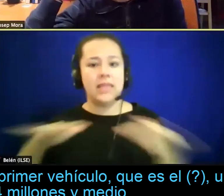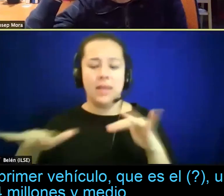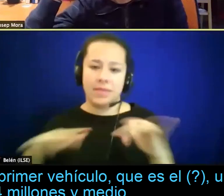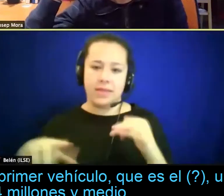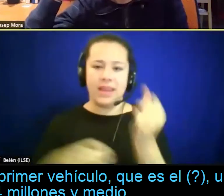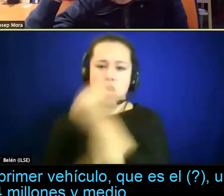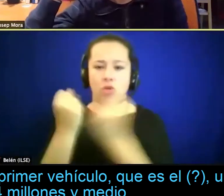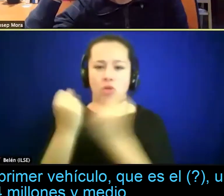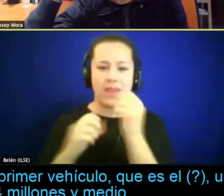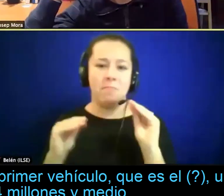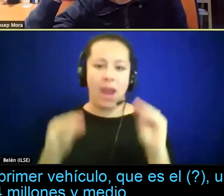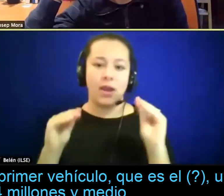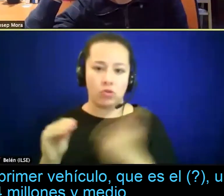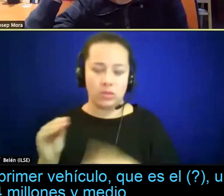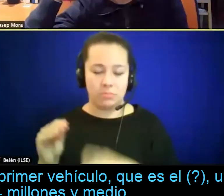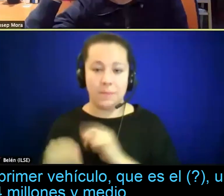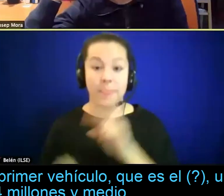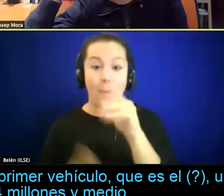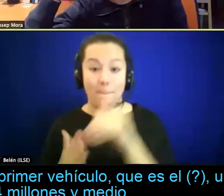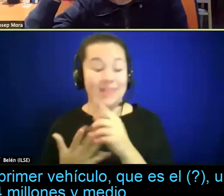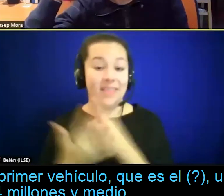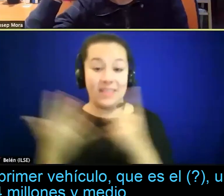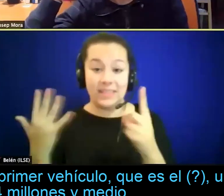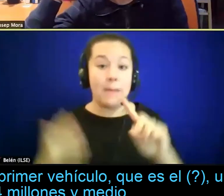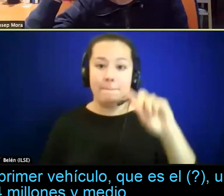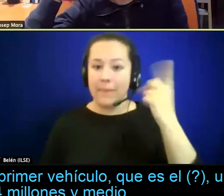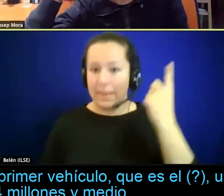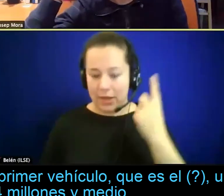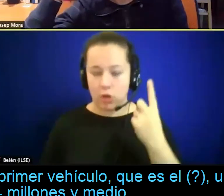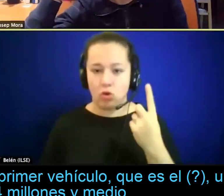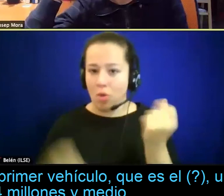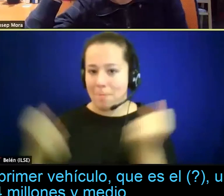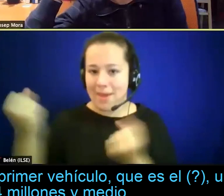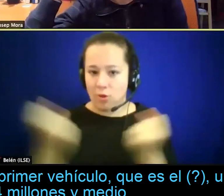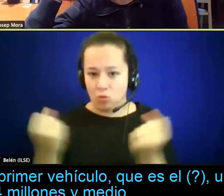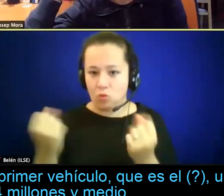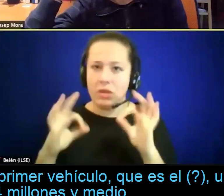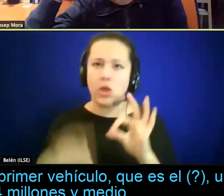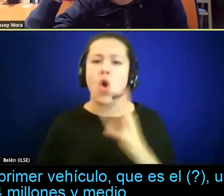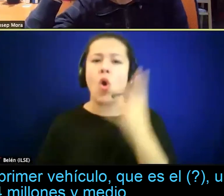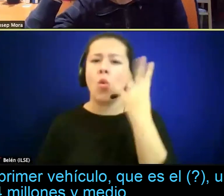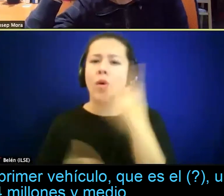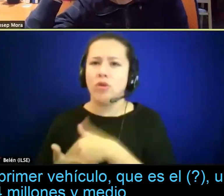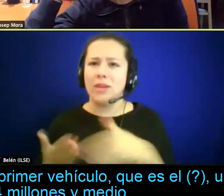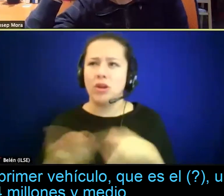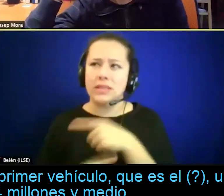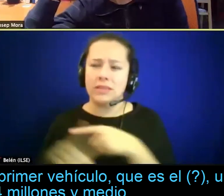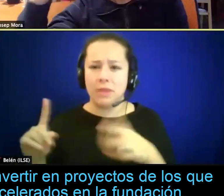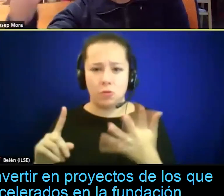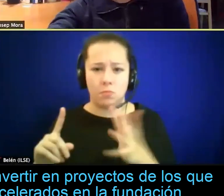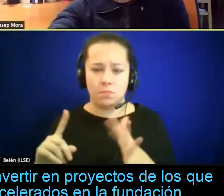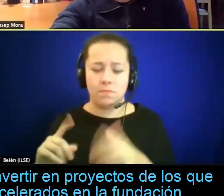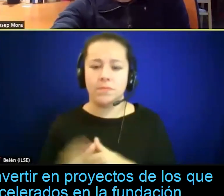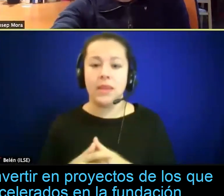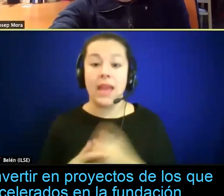2016 es cuando se crea el primer vehículo, que es el Equity for Good, un vehículo de unos 4,5 millones en los que la idea